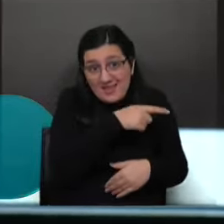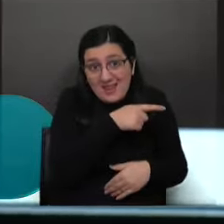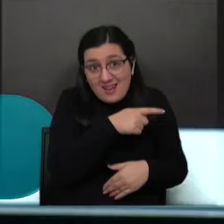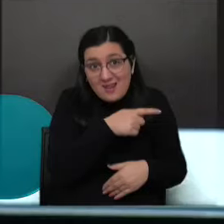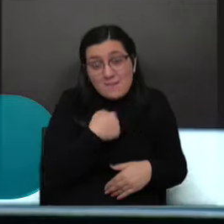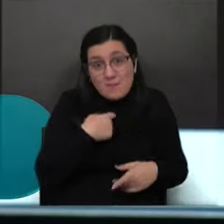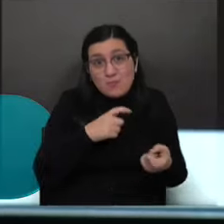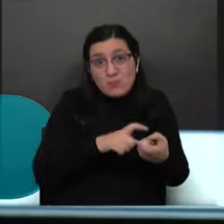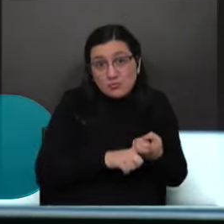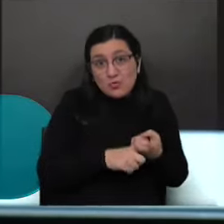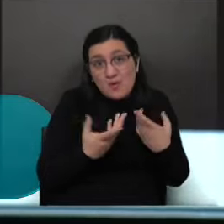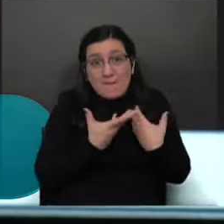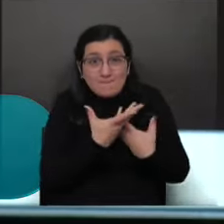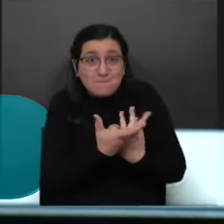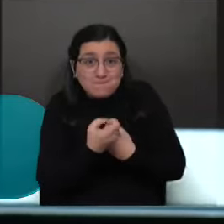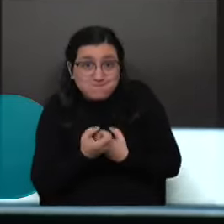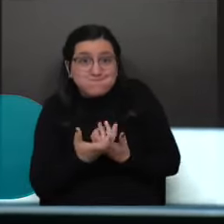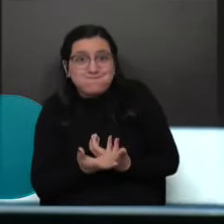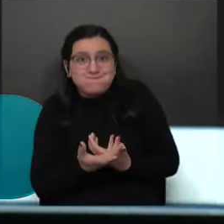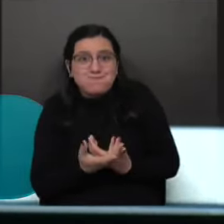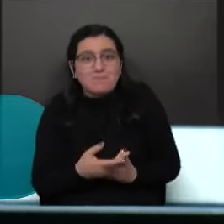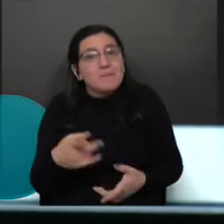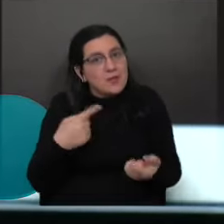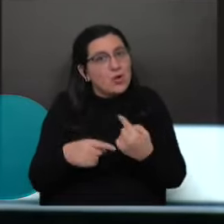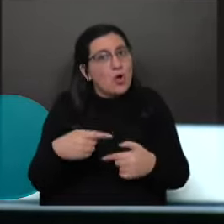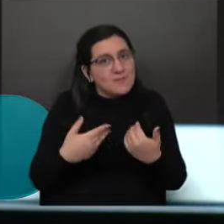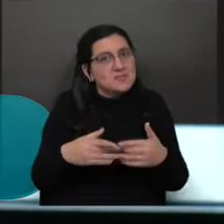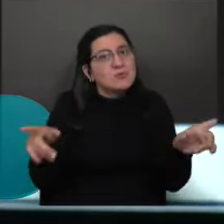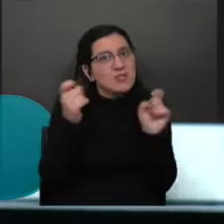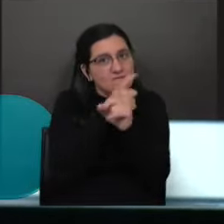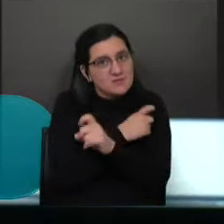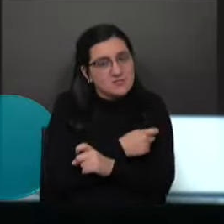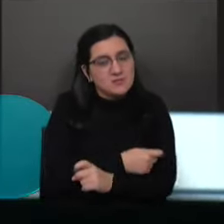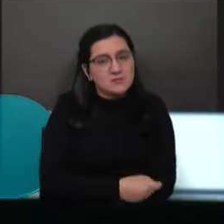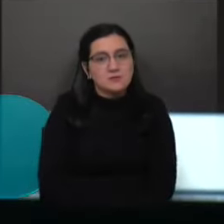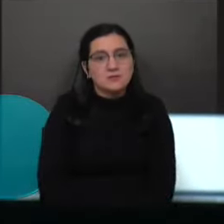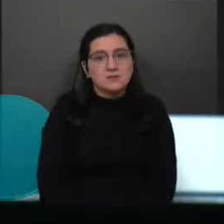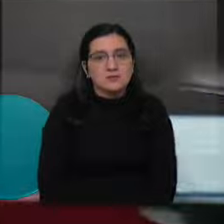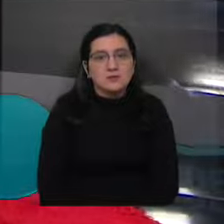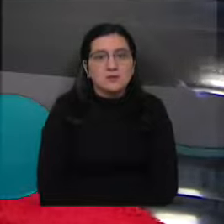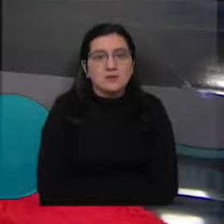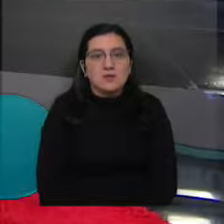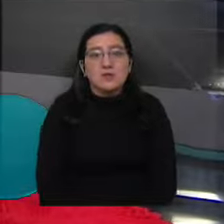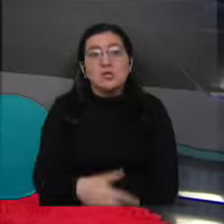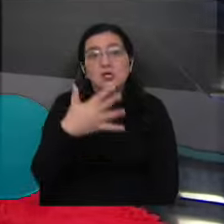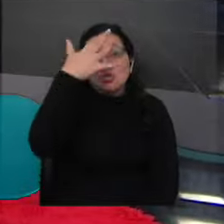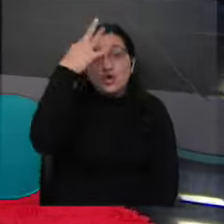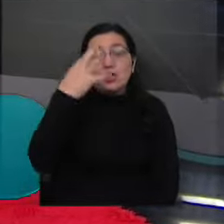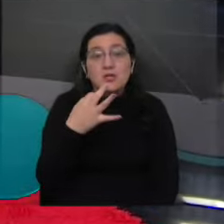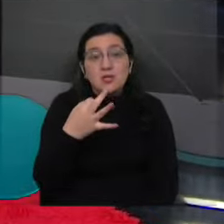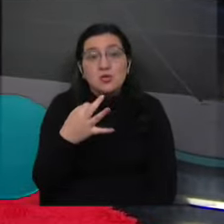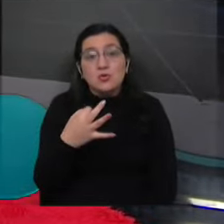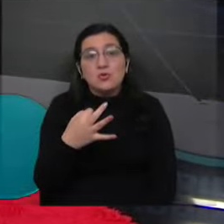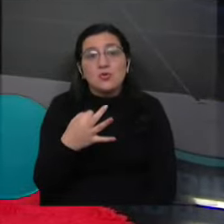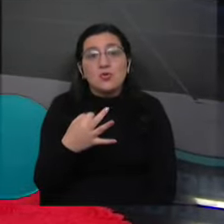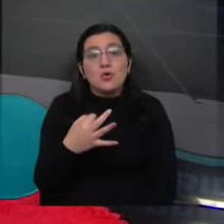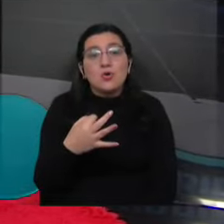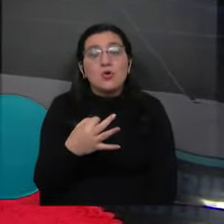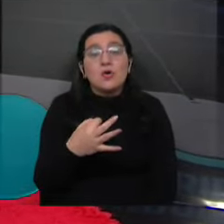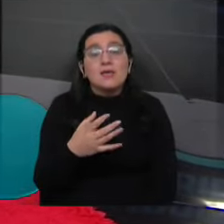tenemos sería imposible pero me fue muy difícil y yo creo que a veces la apertura de muchas cosas también va de la mano de